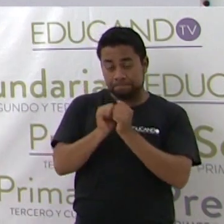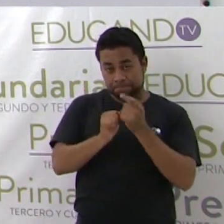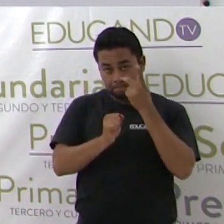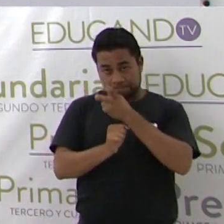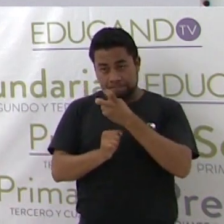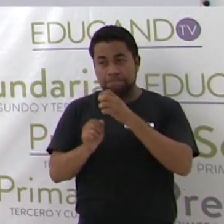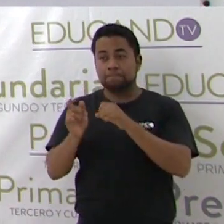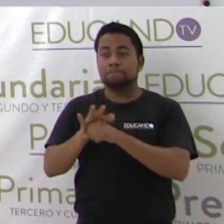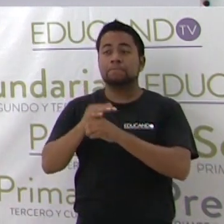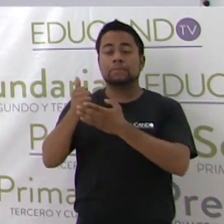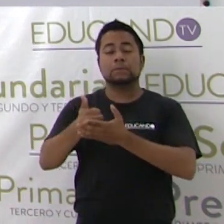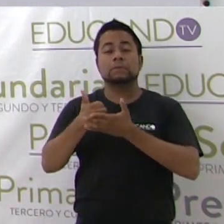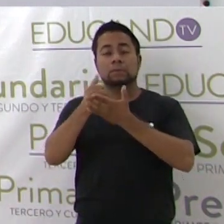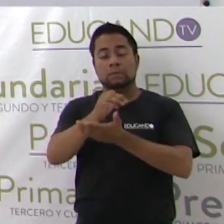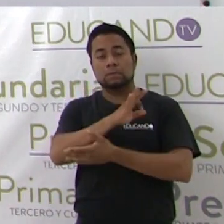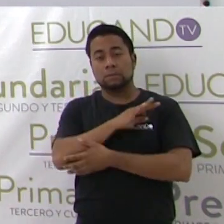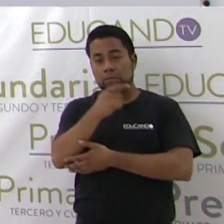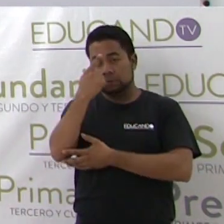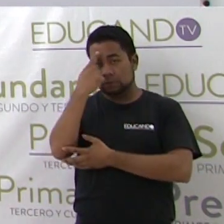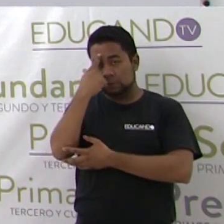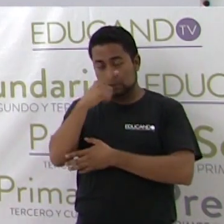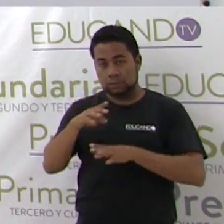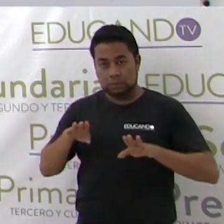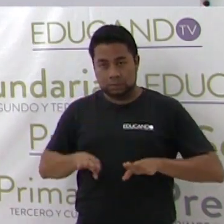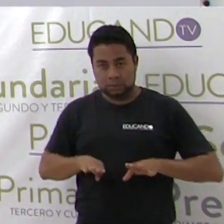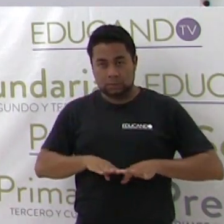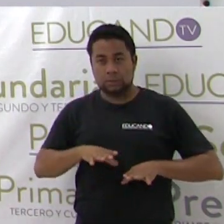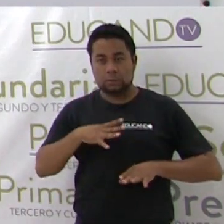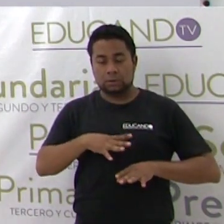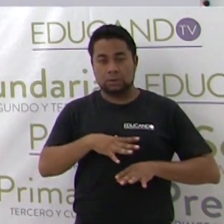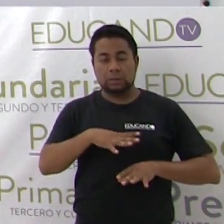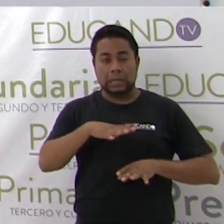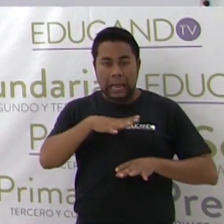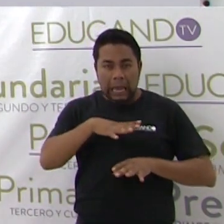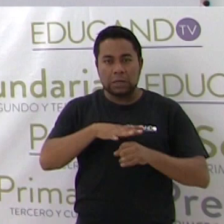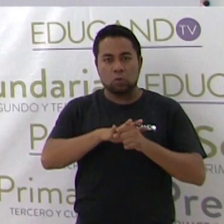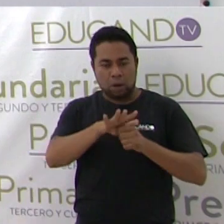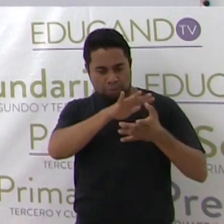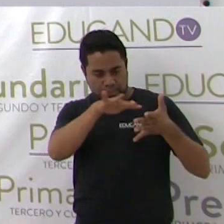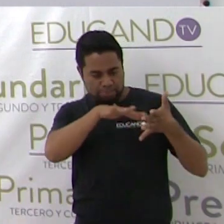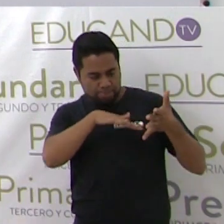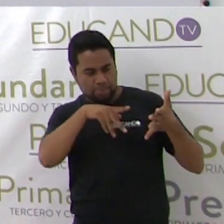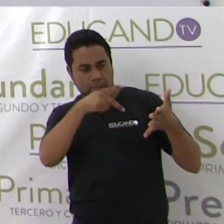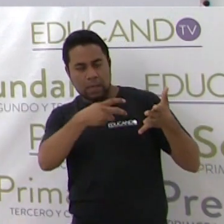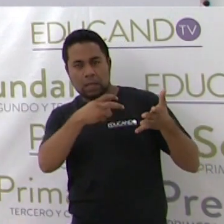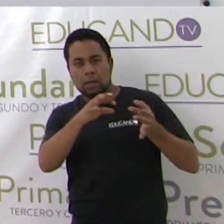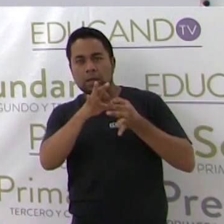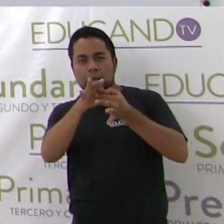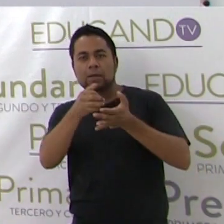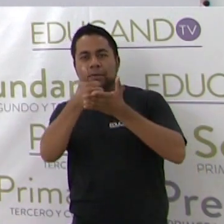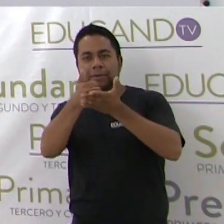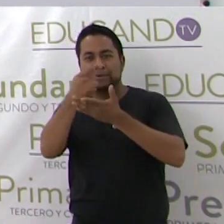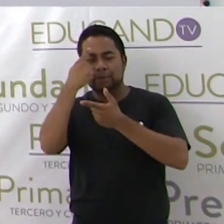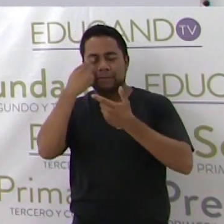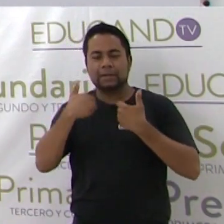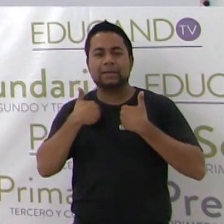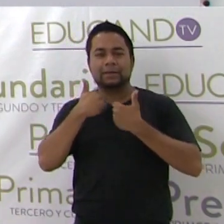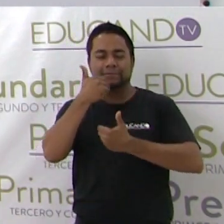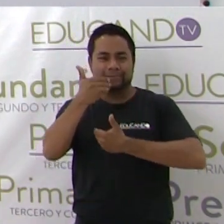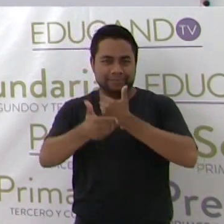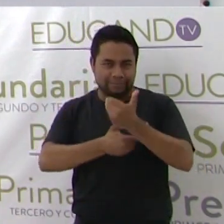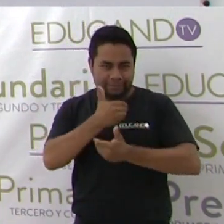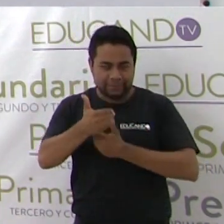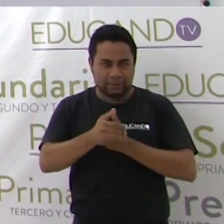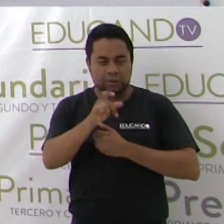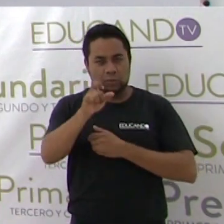nos va a hacer referencia de lo que tenemos en este pequeño escrito. Y eso nos va a dar la pauta para comprender